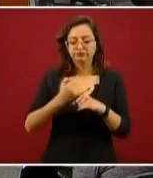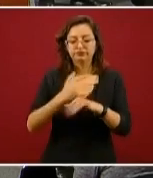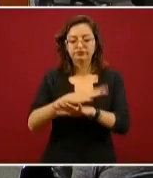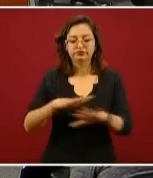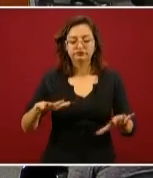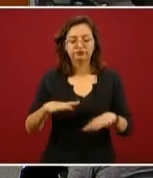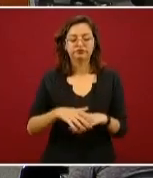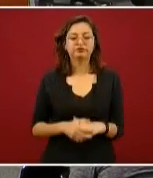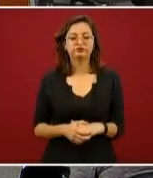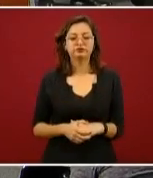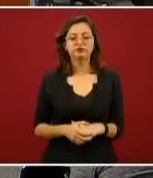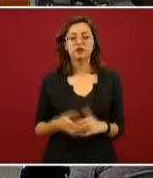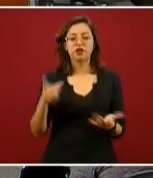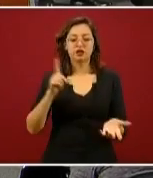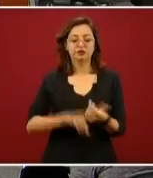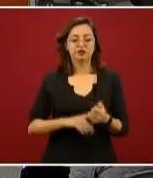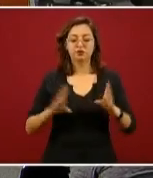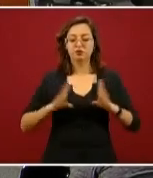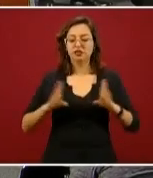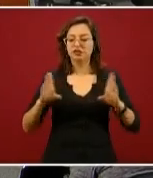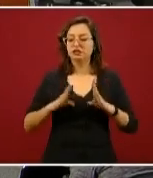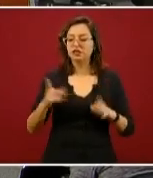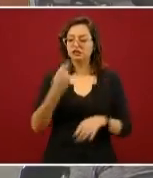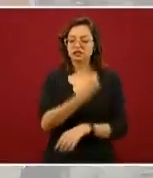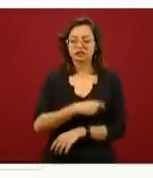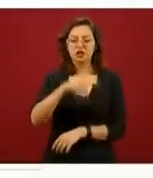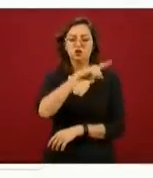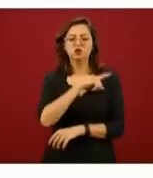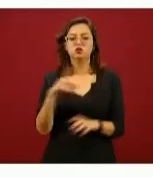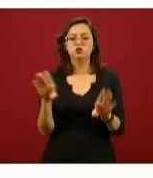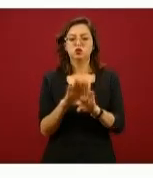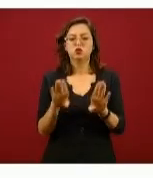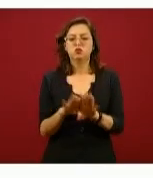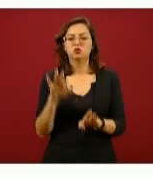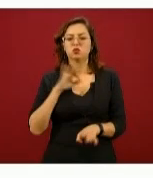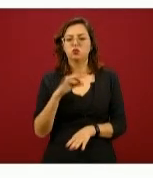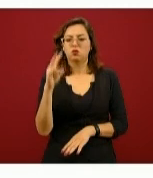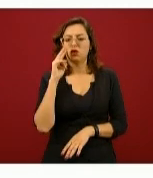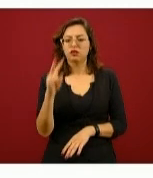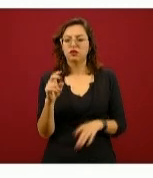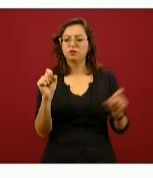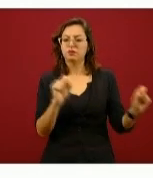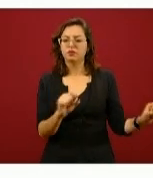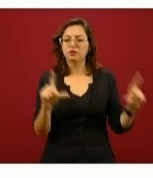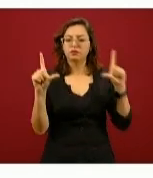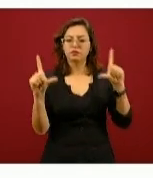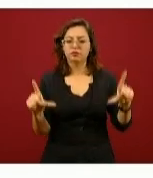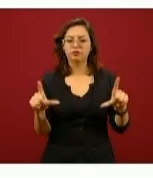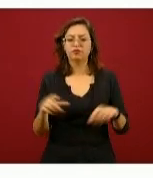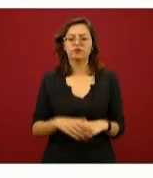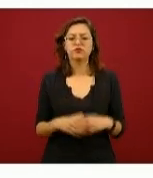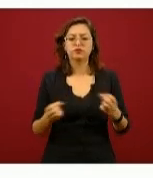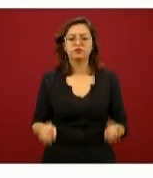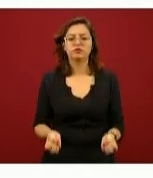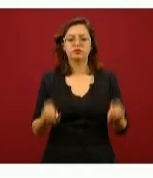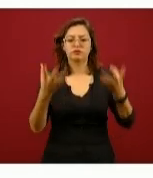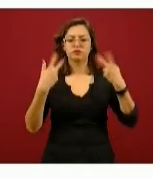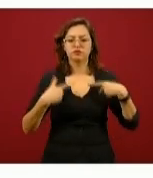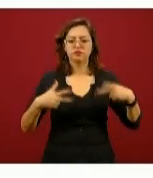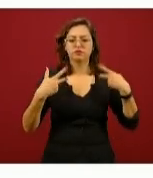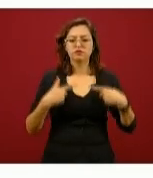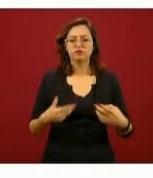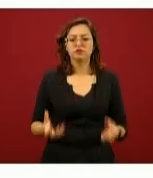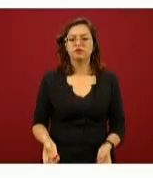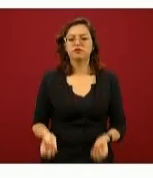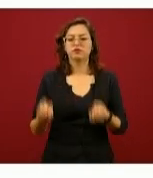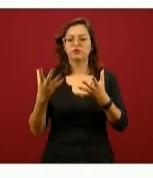del sistema de sanidad militar? Ustedes pueden observar aquí en la lámina los recursos humanos y los recursos